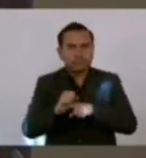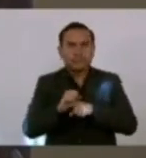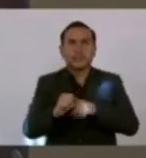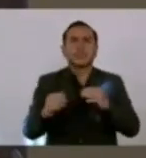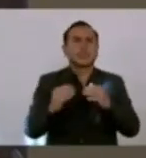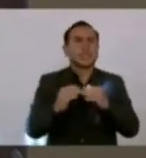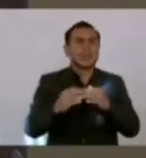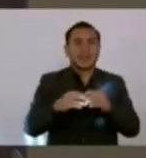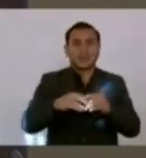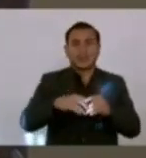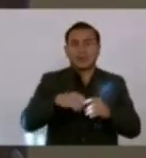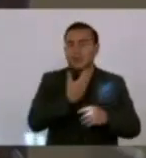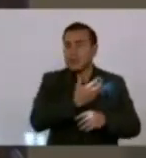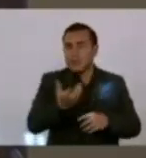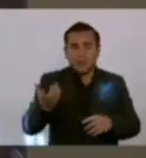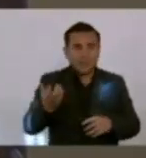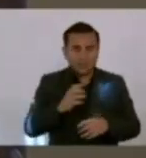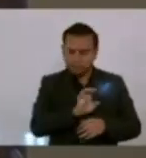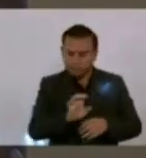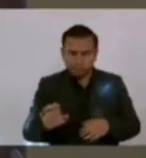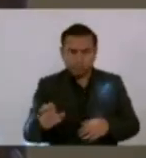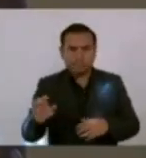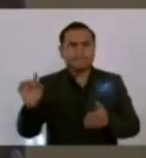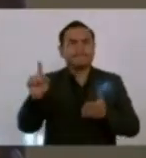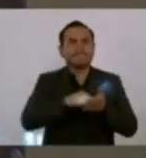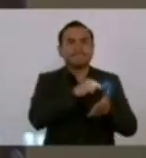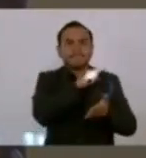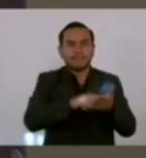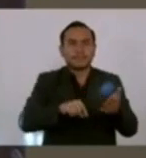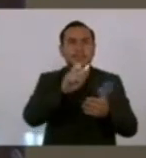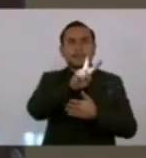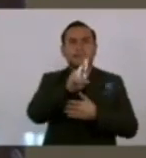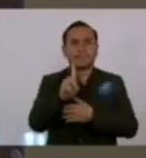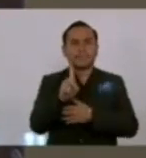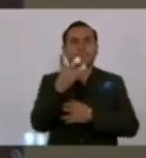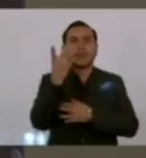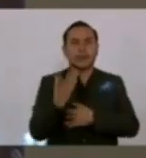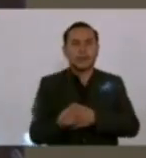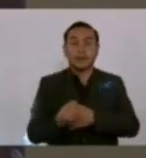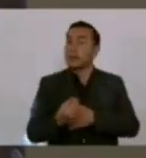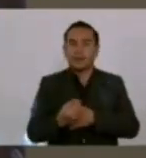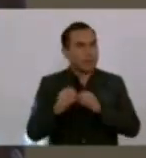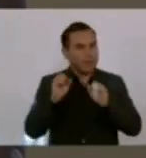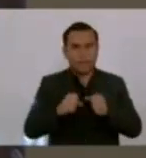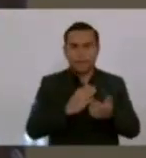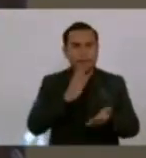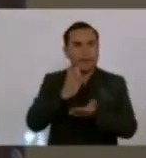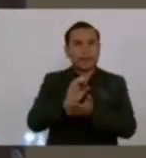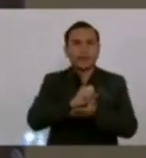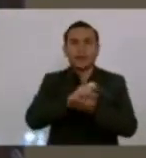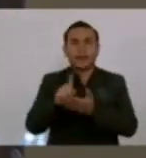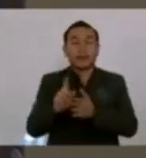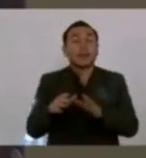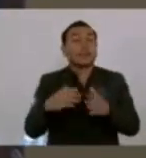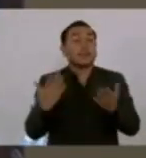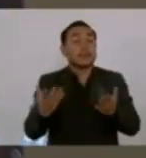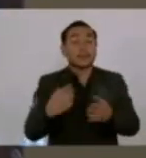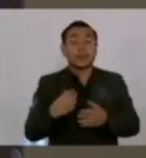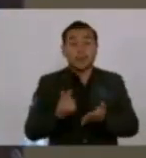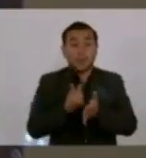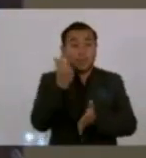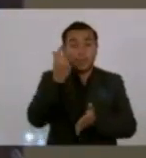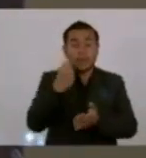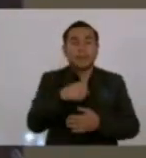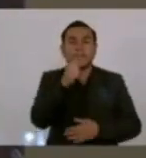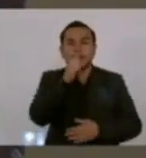escuelas, centros de primera infancia, preescolares, tanto del sector público como del privado, institutos, universidades públicas